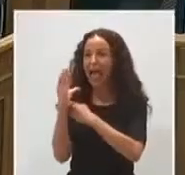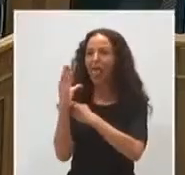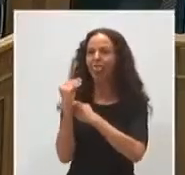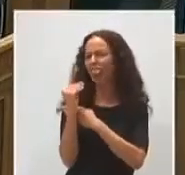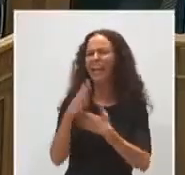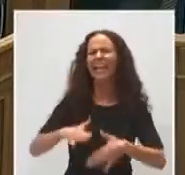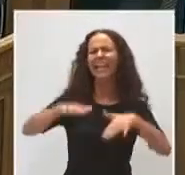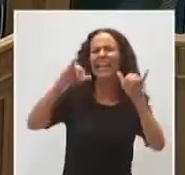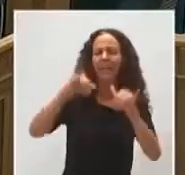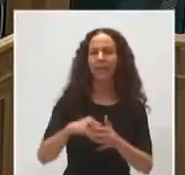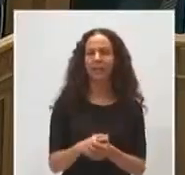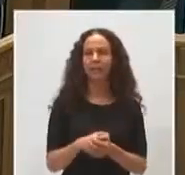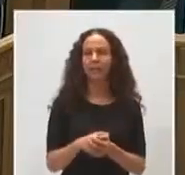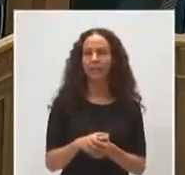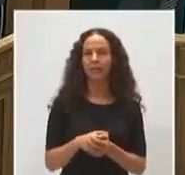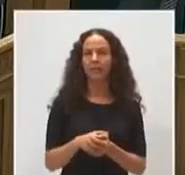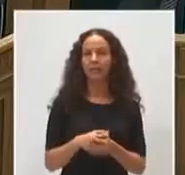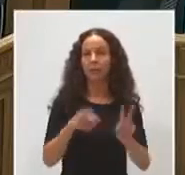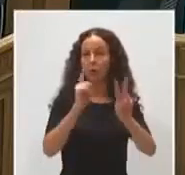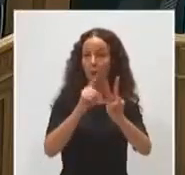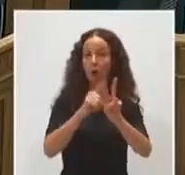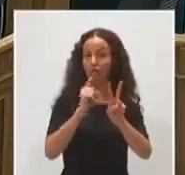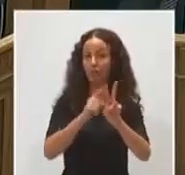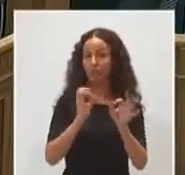lo tuvo que arreglar vos